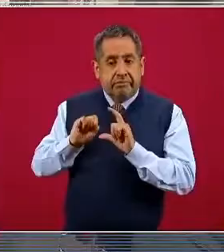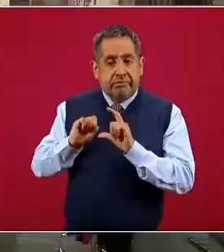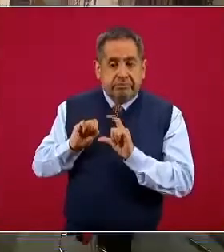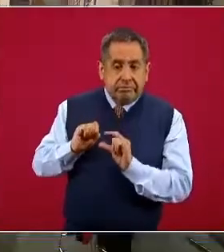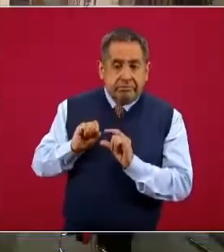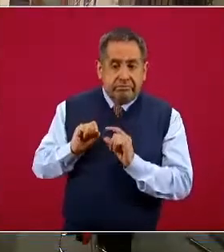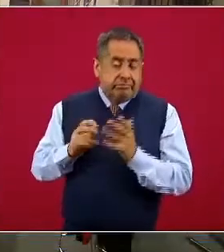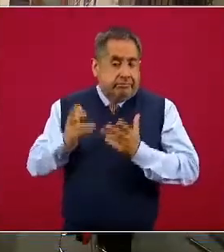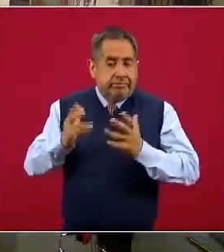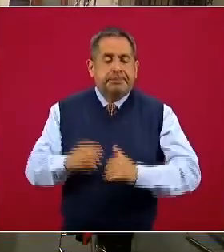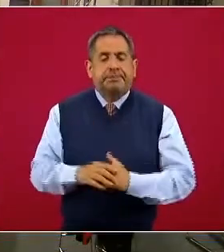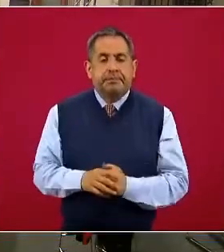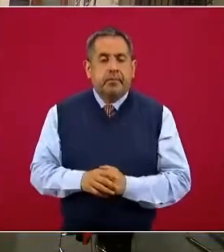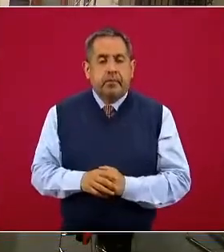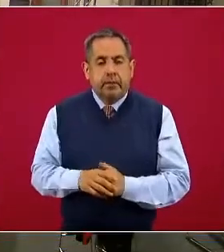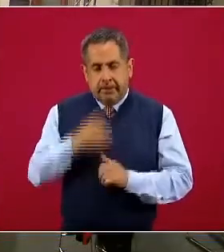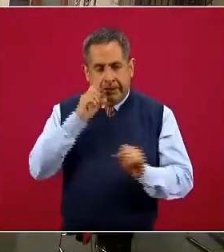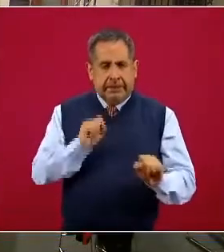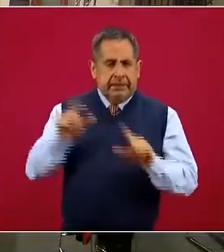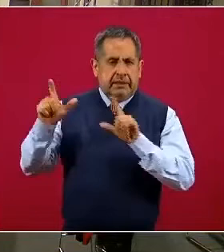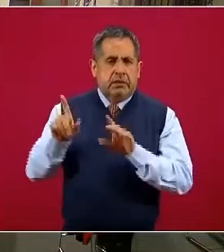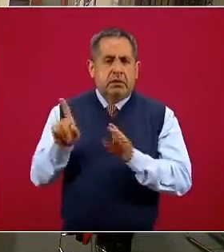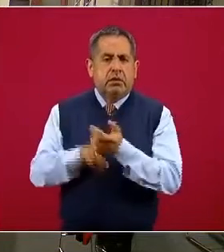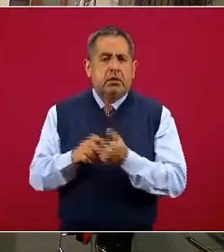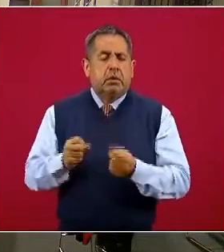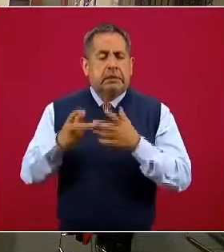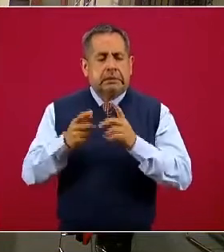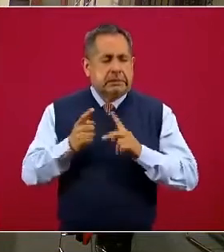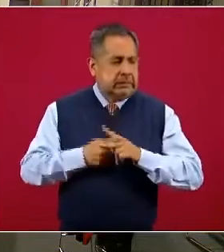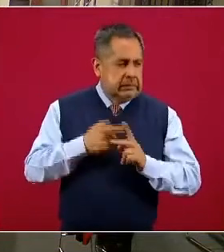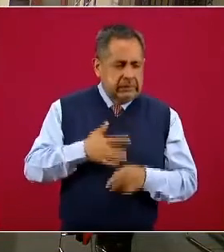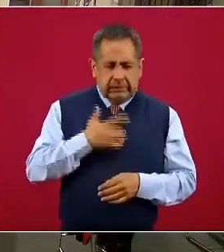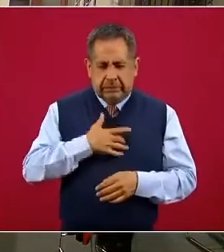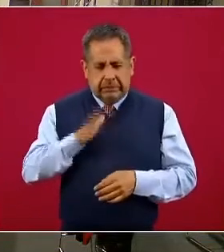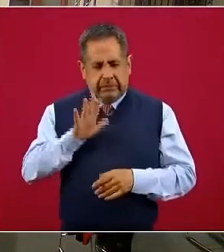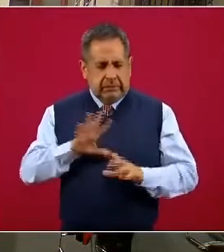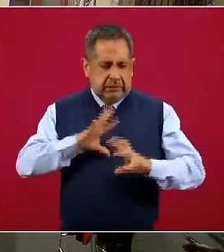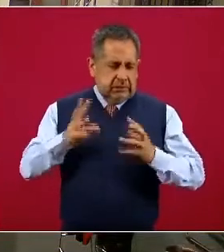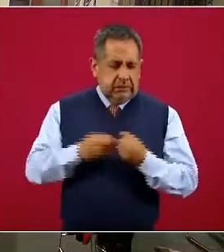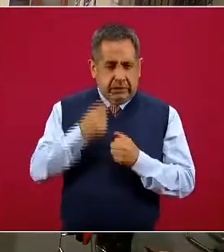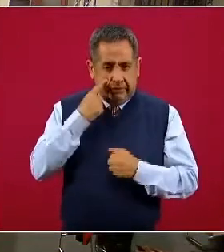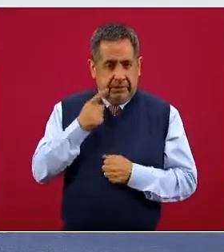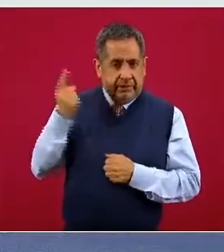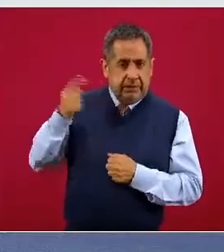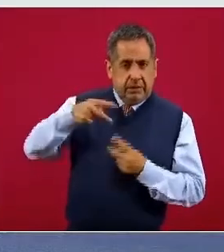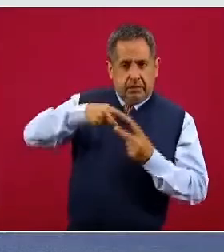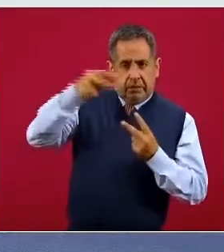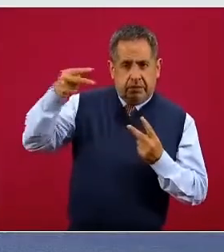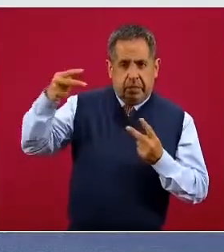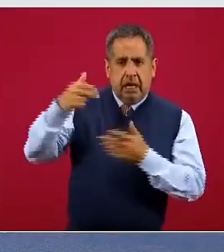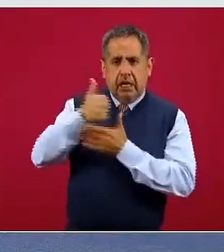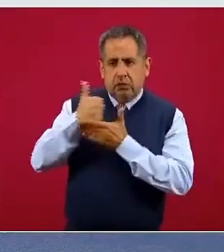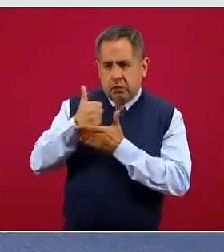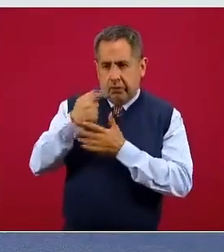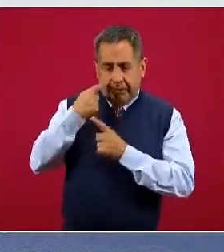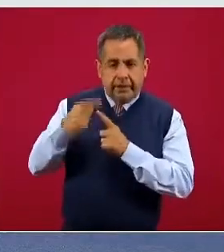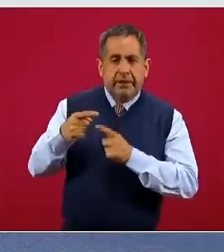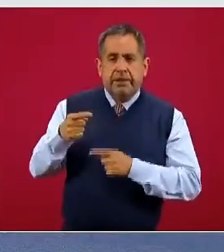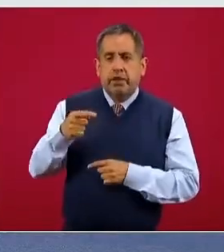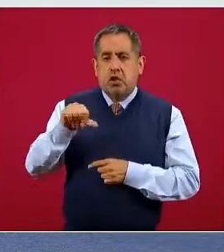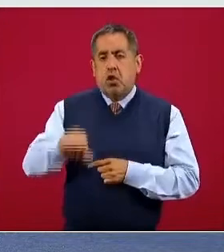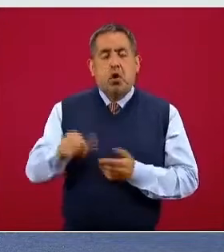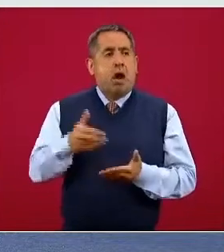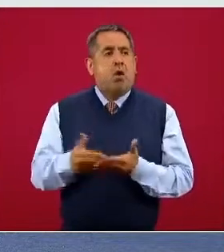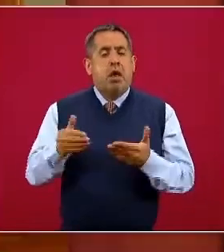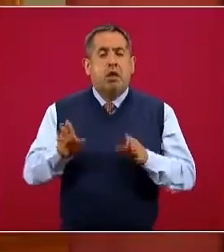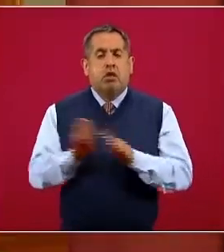siguiente diapositiva, donde presentamos los casos estimados, que es precisamente la curva azul. Vemos que ya para el día de hoy,